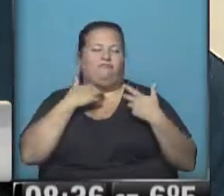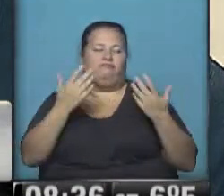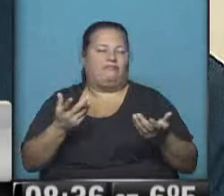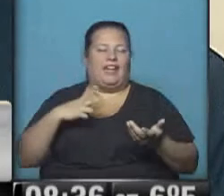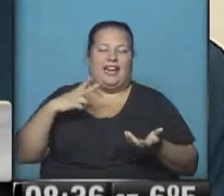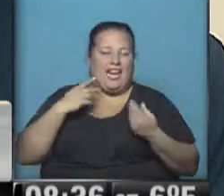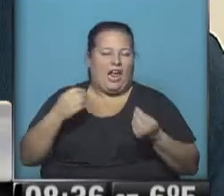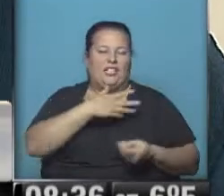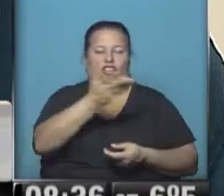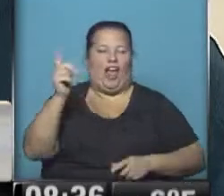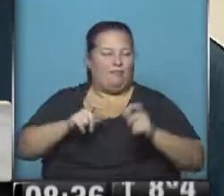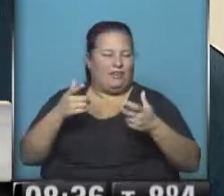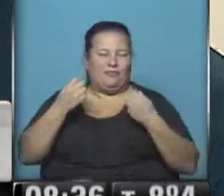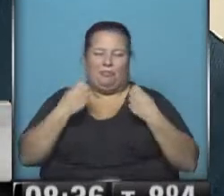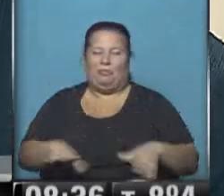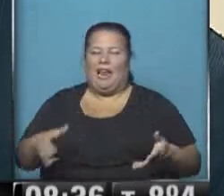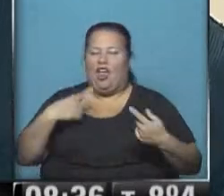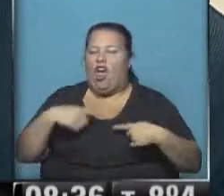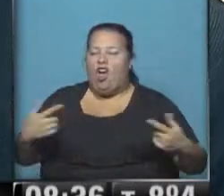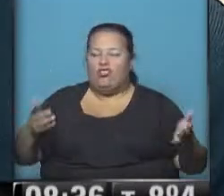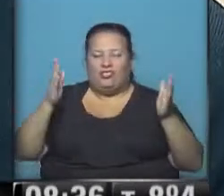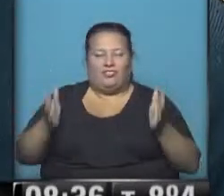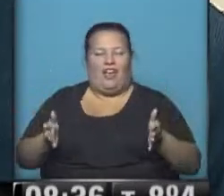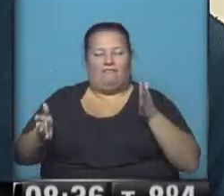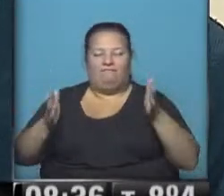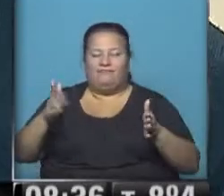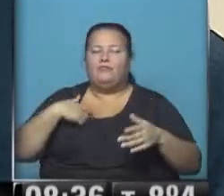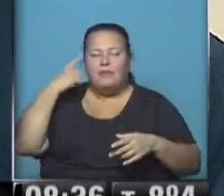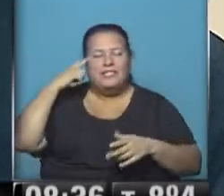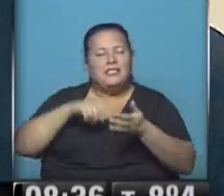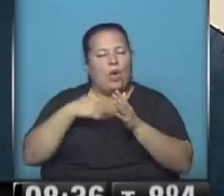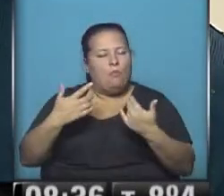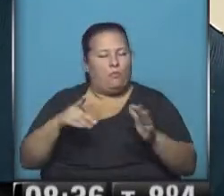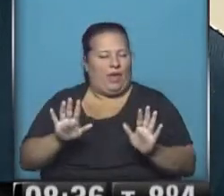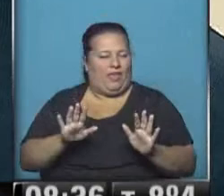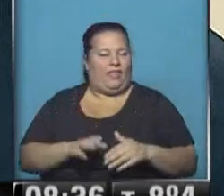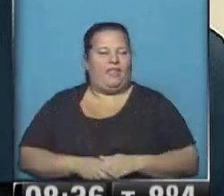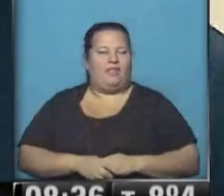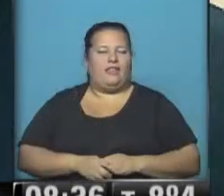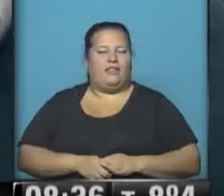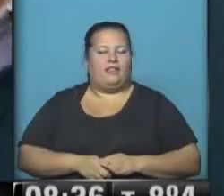rico tiene nuestra sociedad nos perdemos un montón de matices en el medio y yo creo que la ciudad puede dar esa discusión